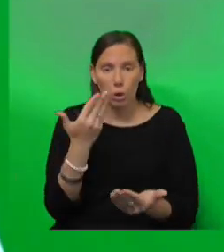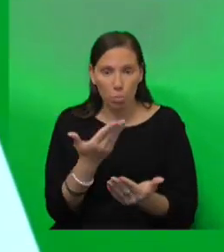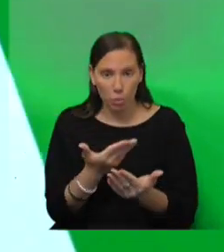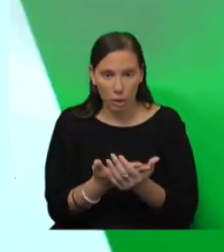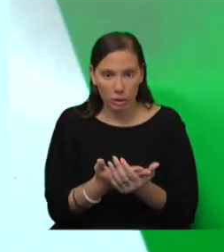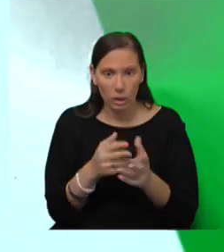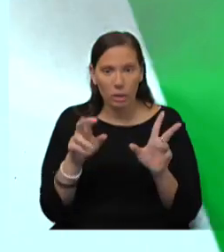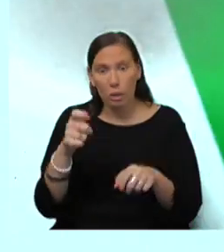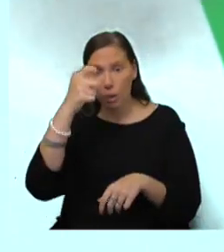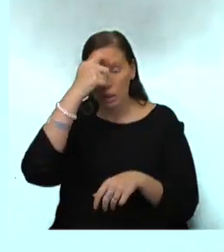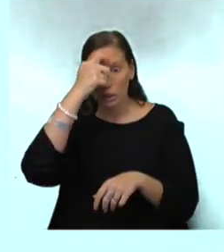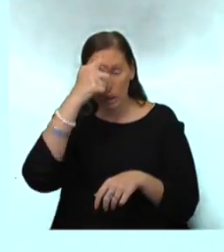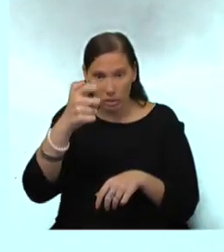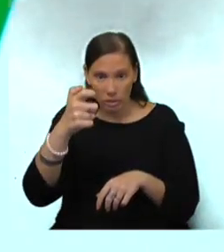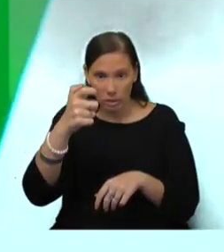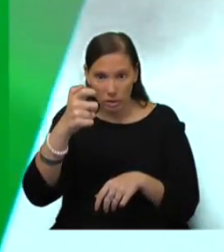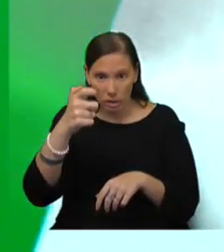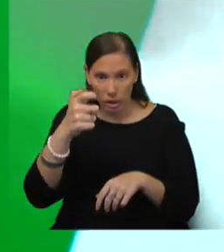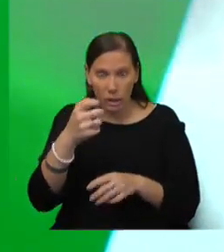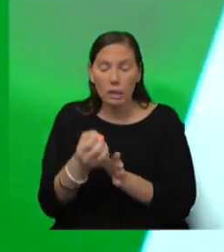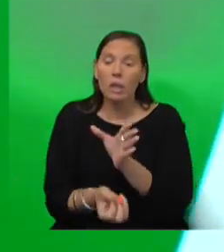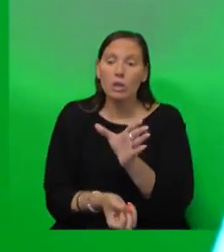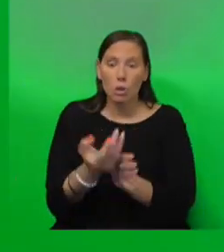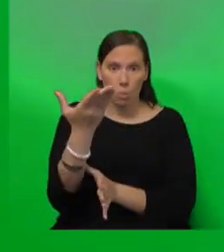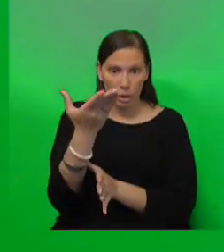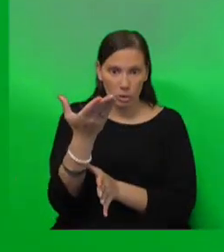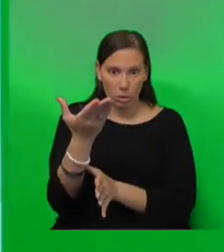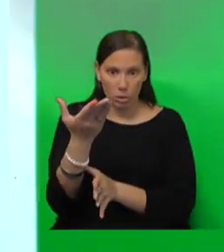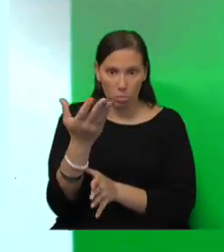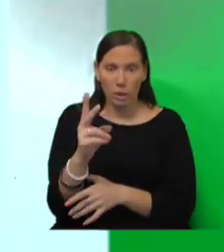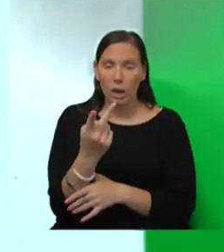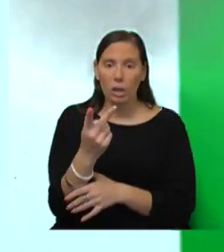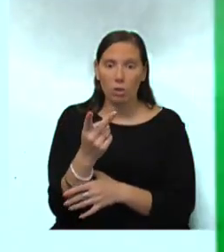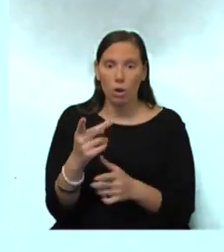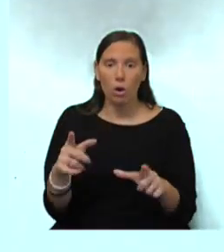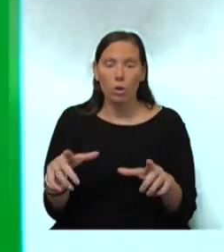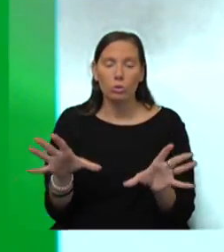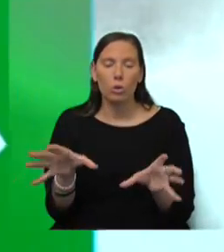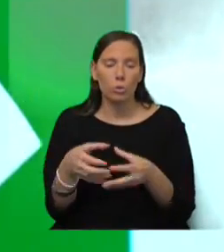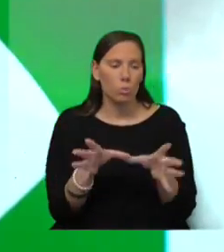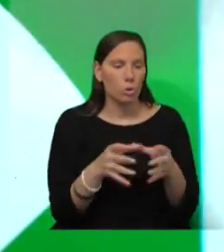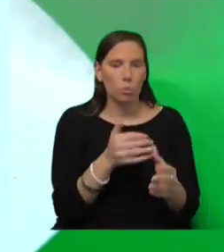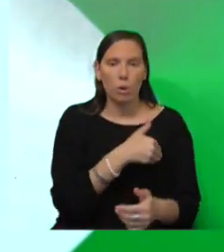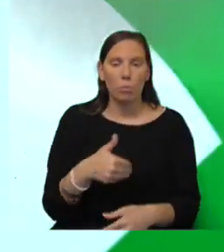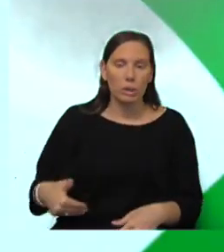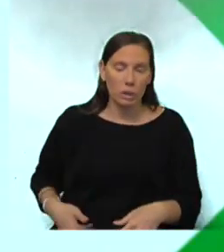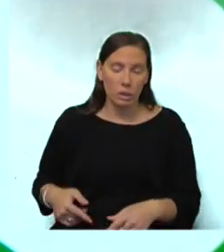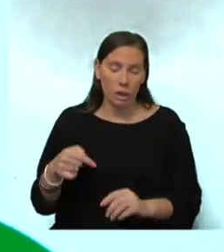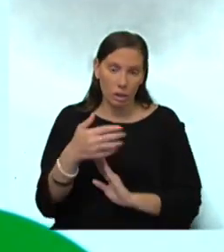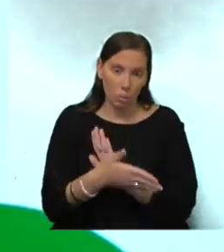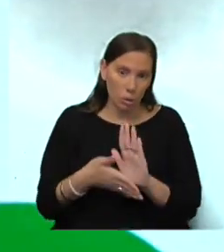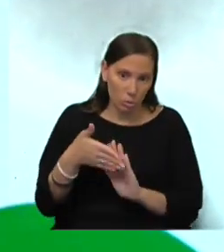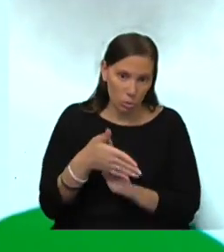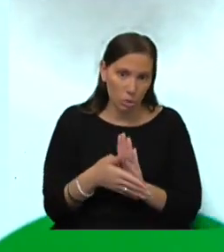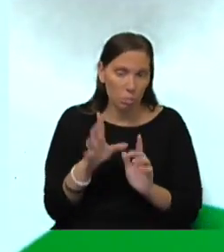materia de ciencia y de Innovación para las dos principales fórmulas presidenciales de nuestro país porque creemos que